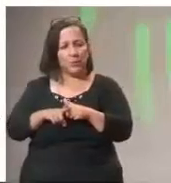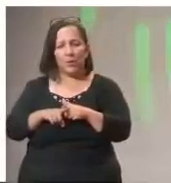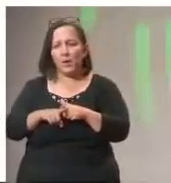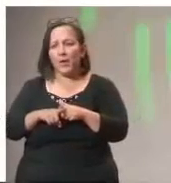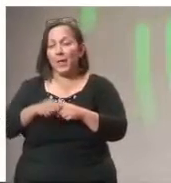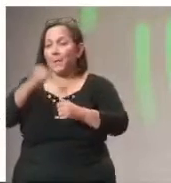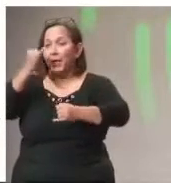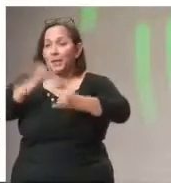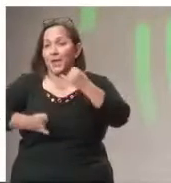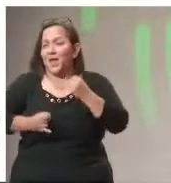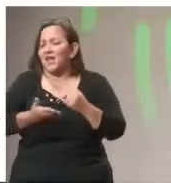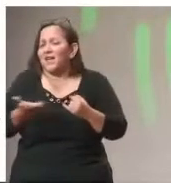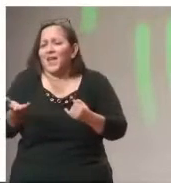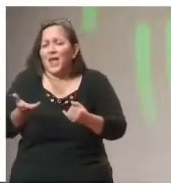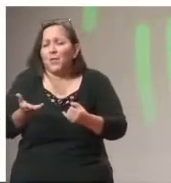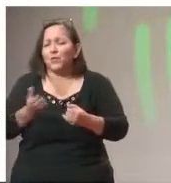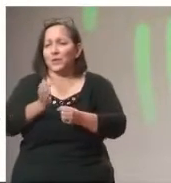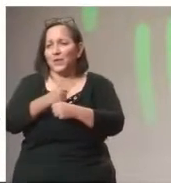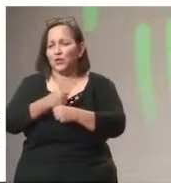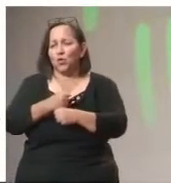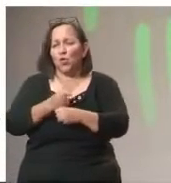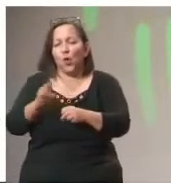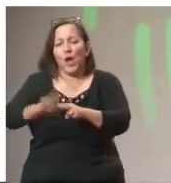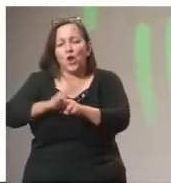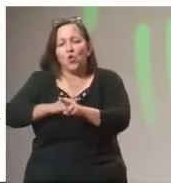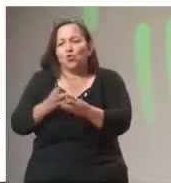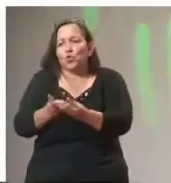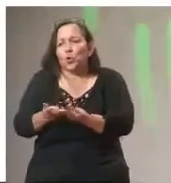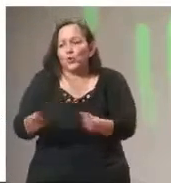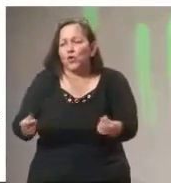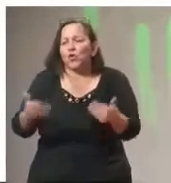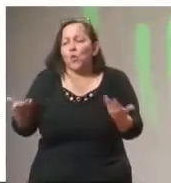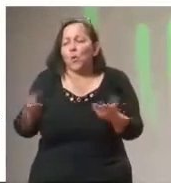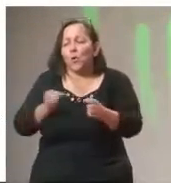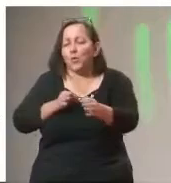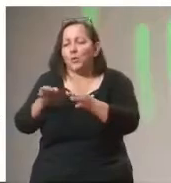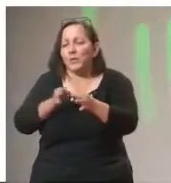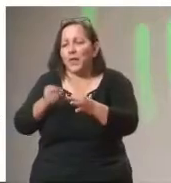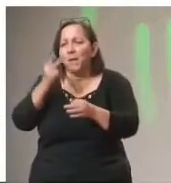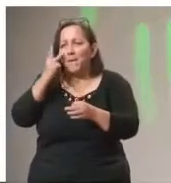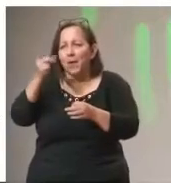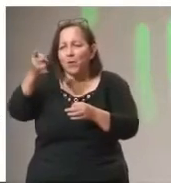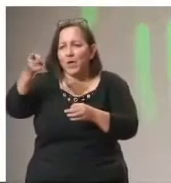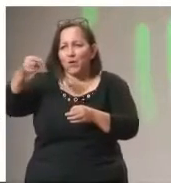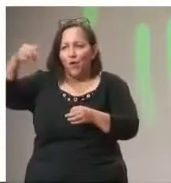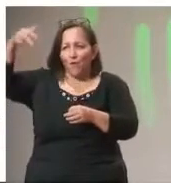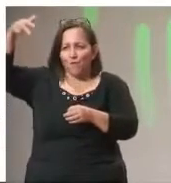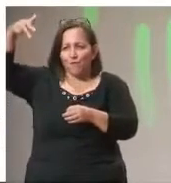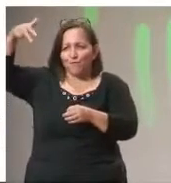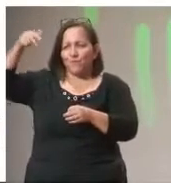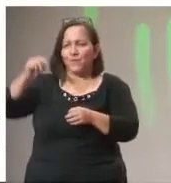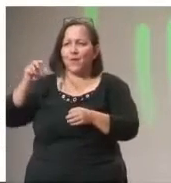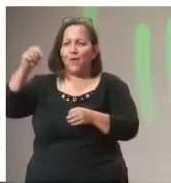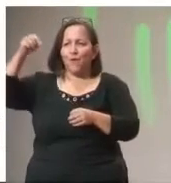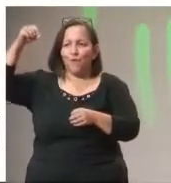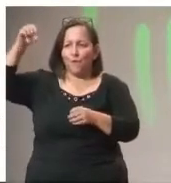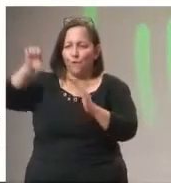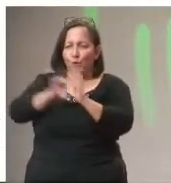En conclusión, ¿qué hemos hecho con el uso del suelo? ¿Cómo podemos explicar ese nitrato? Bueno, eso es una imagen de satélite de